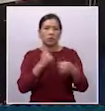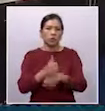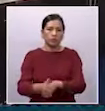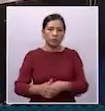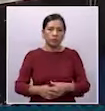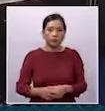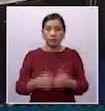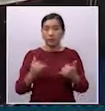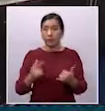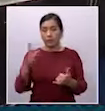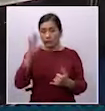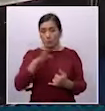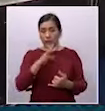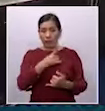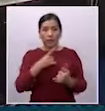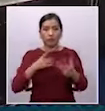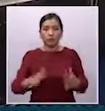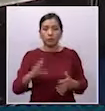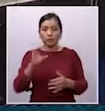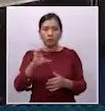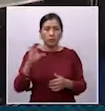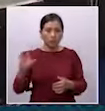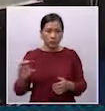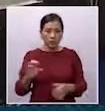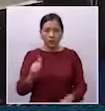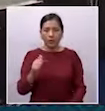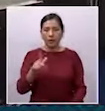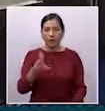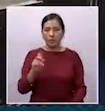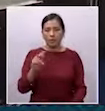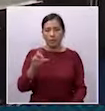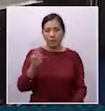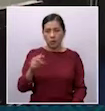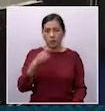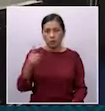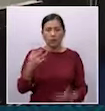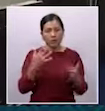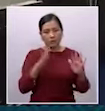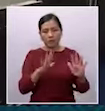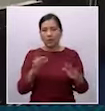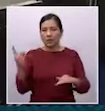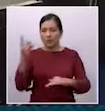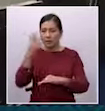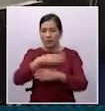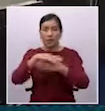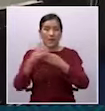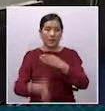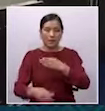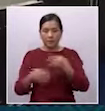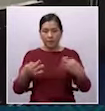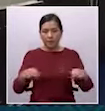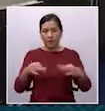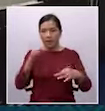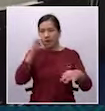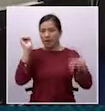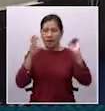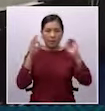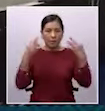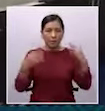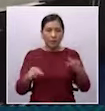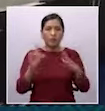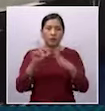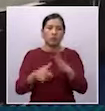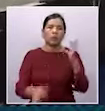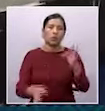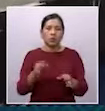Alberto Astorga, diputado de Comunidad Ciudadana, anunció que se esperará que pasen los días de las fiestas de carnavales para iniciar estos procesos